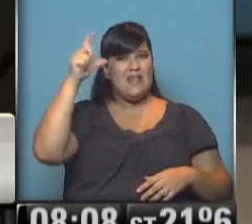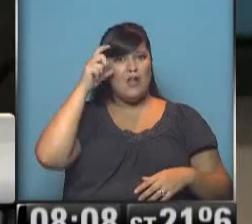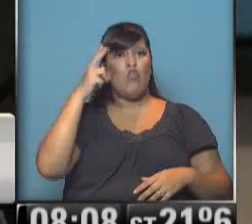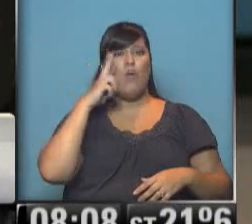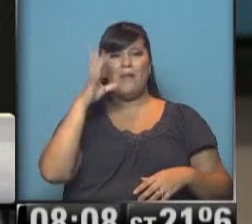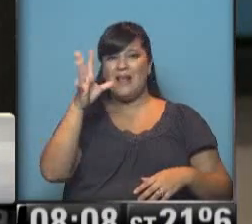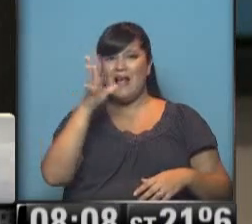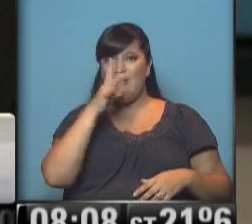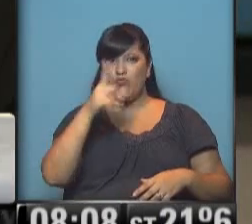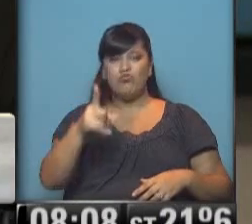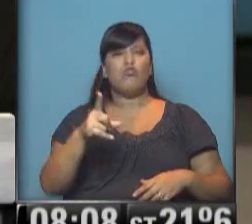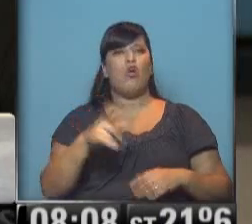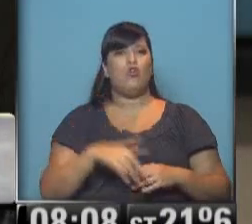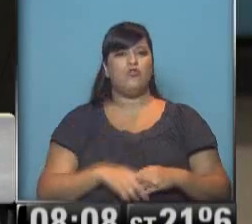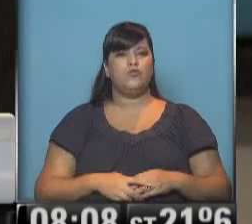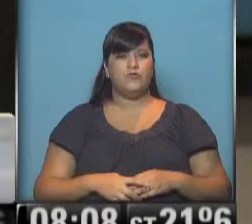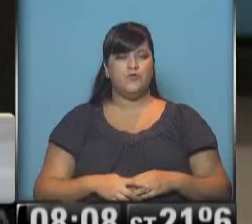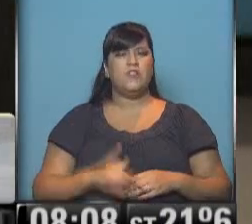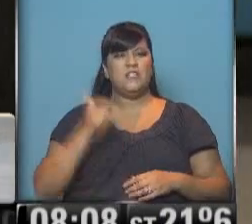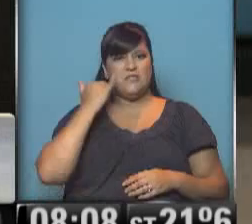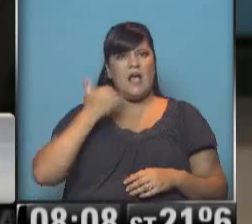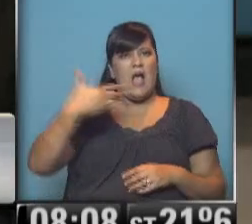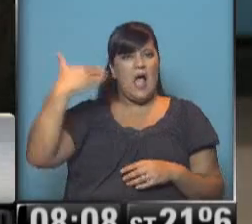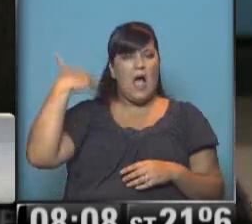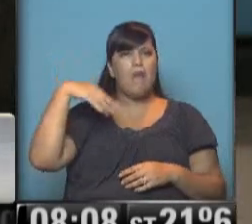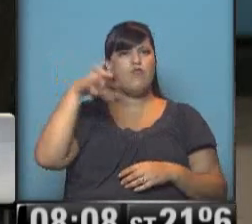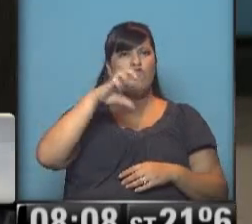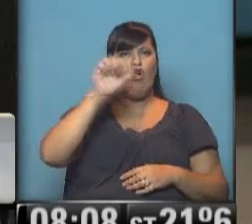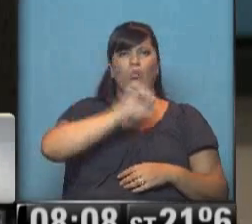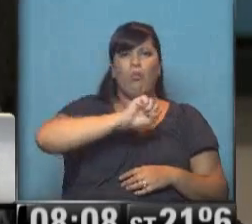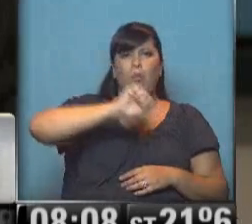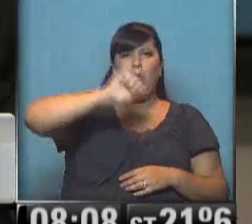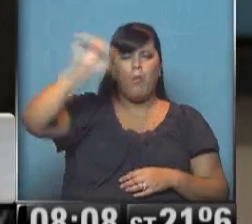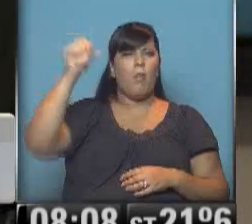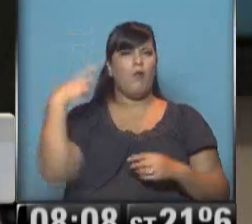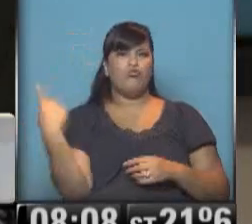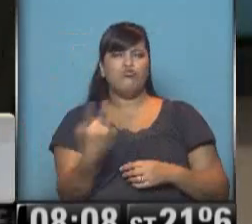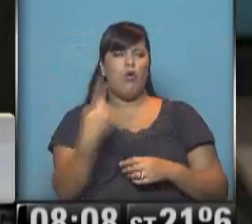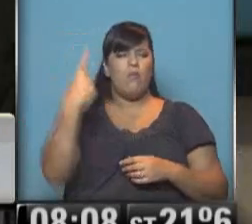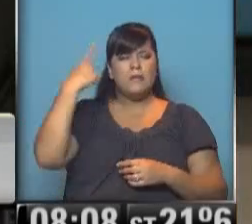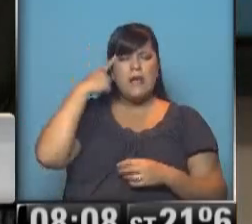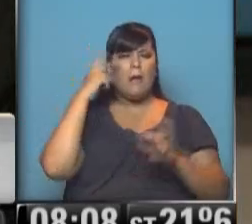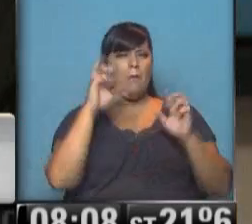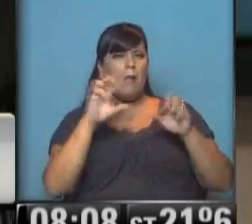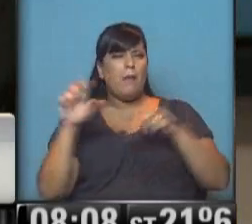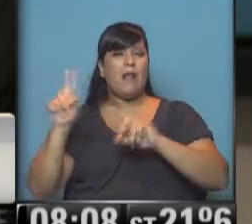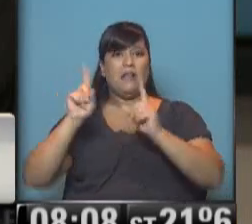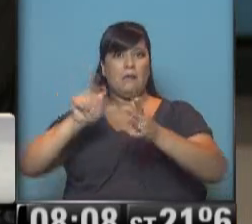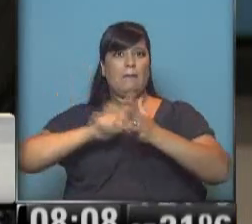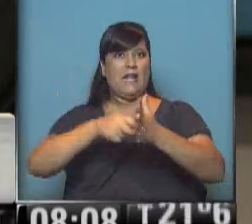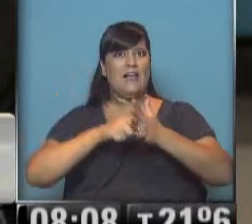que tuvo un fuerte impacto en los precios ya venía con un alza anterior porque había mucha expectativa de inflación y presiones para que